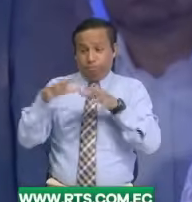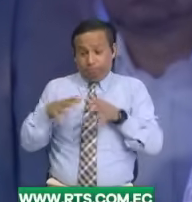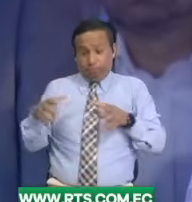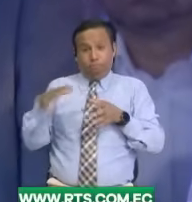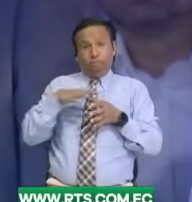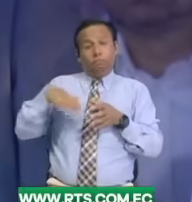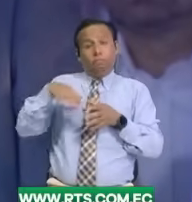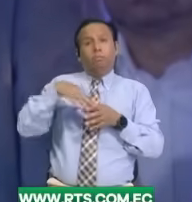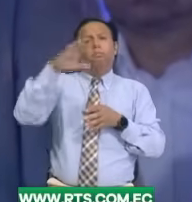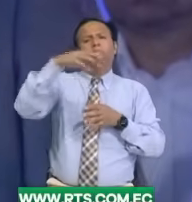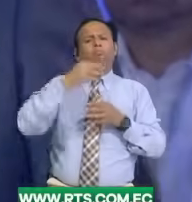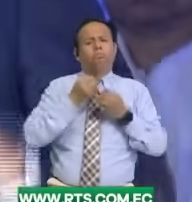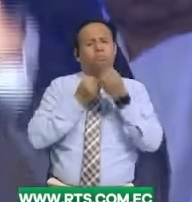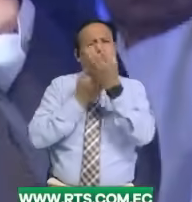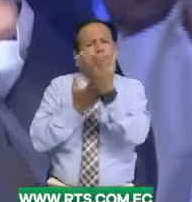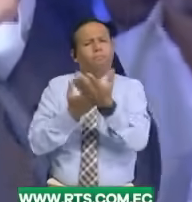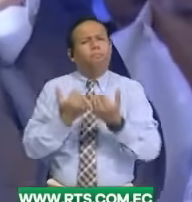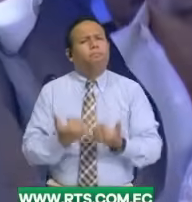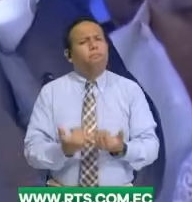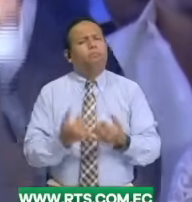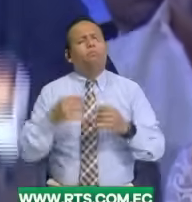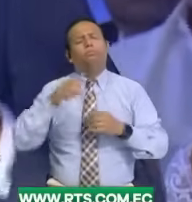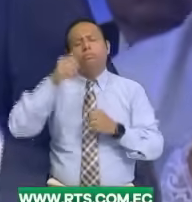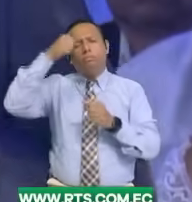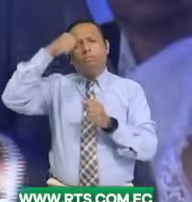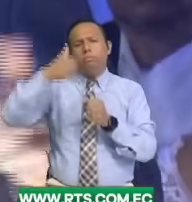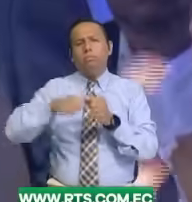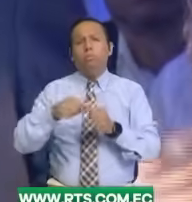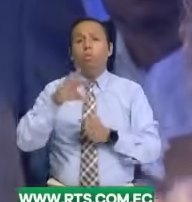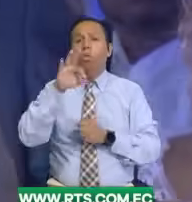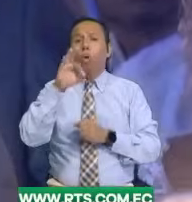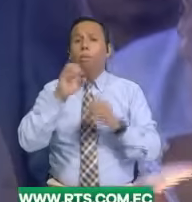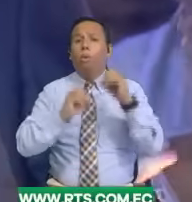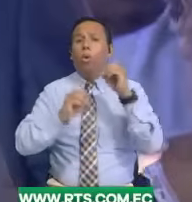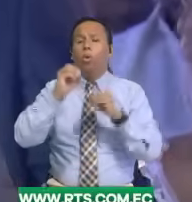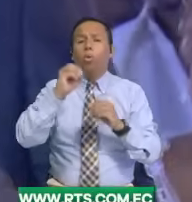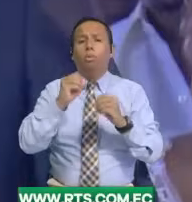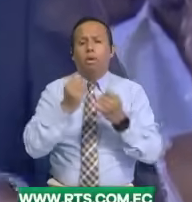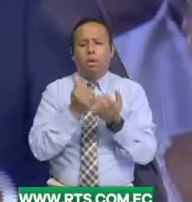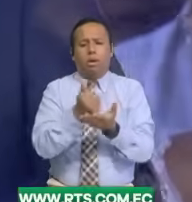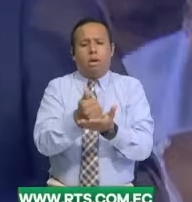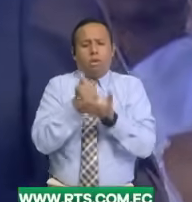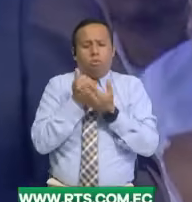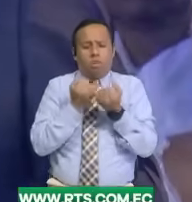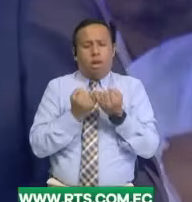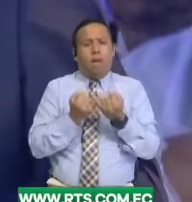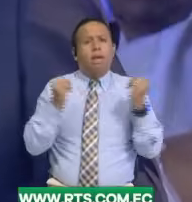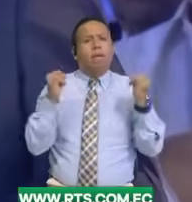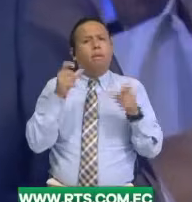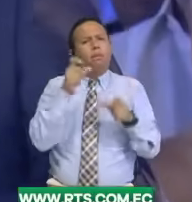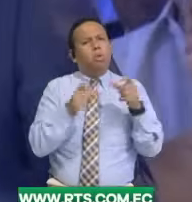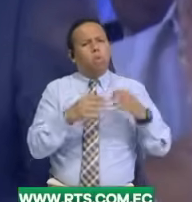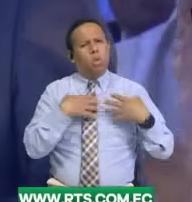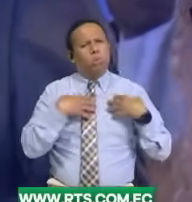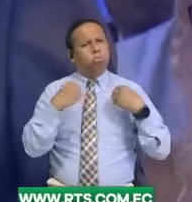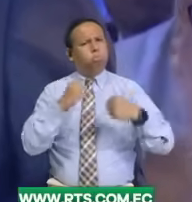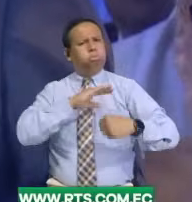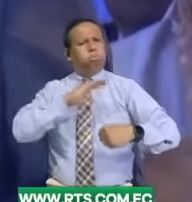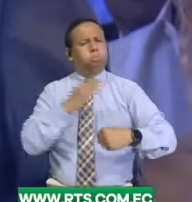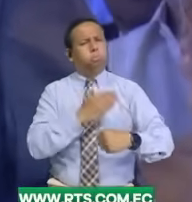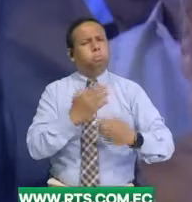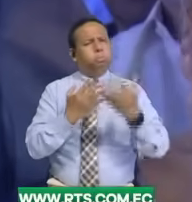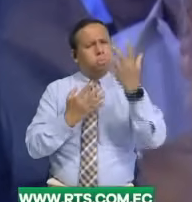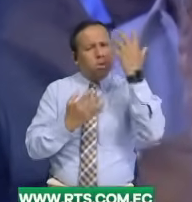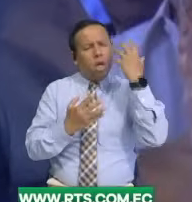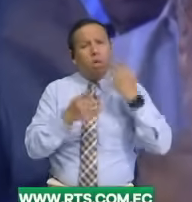Recordemos siempre que el 9 de octubre nos libertó con nuestros próceres. Y a partir de hoy, tengan siempre